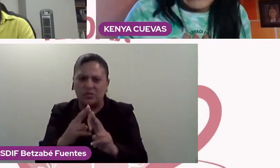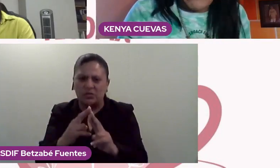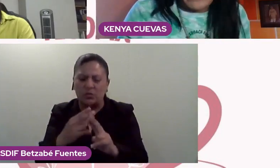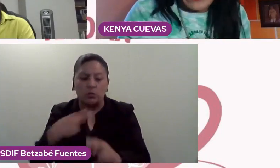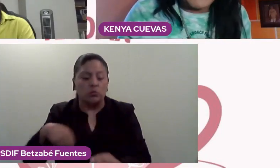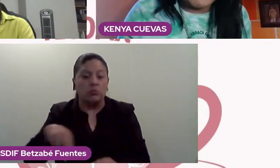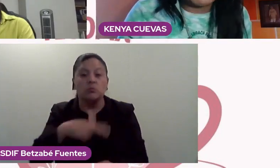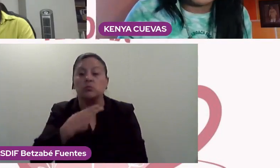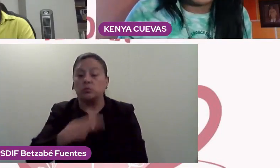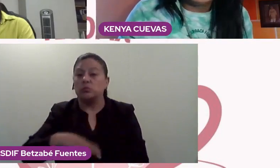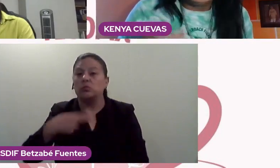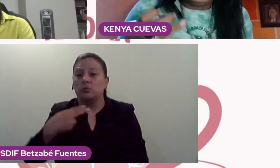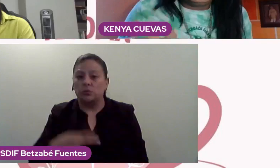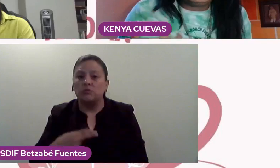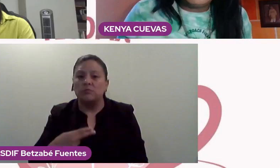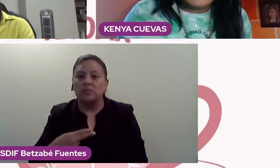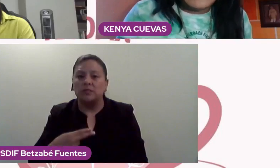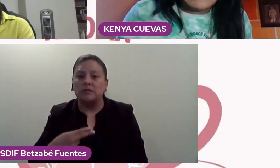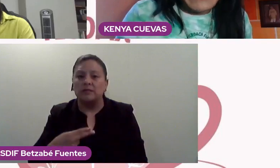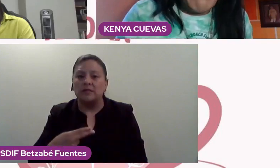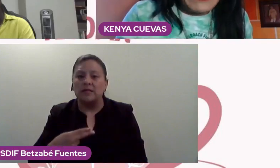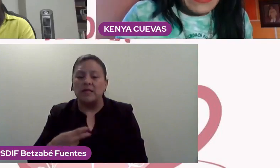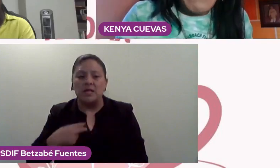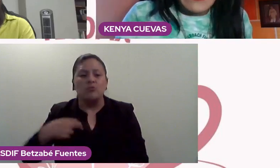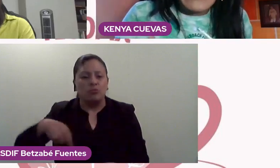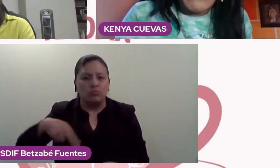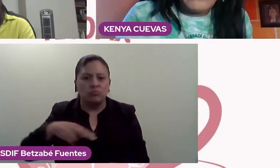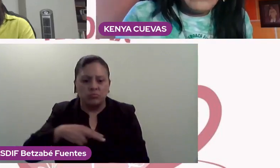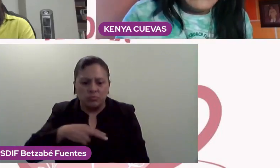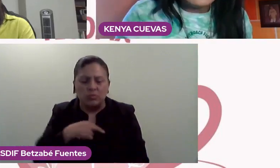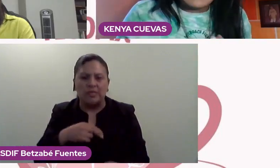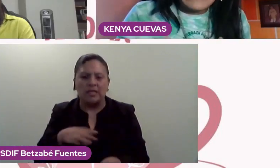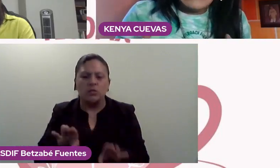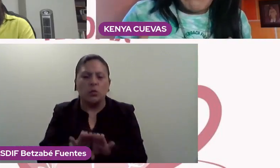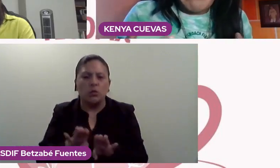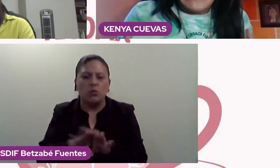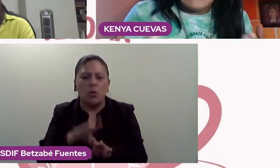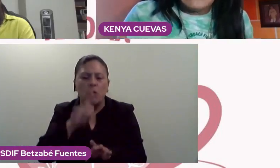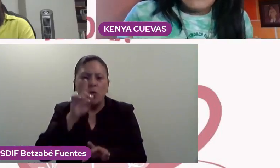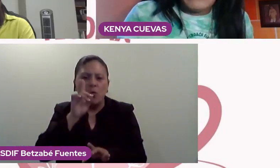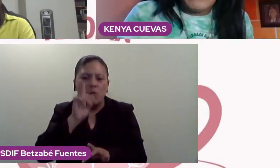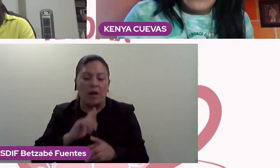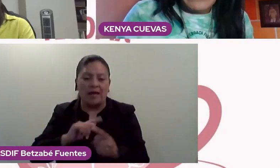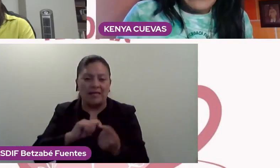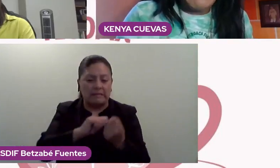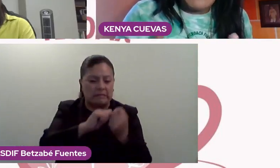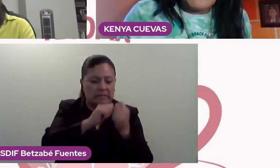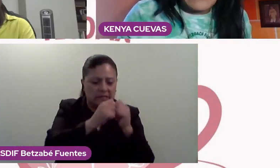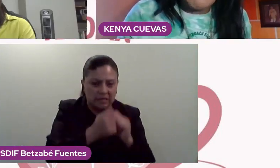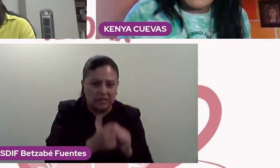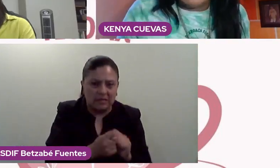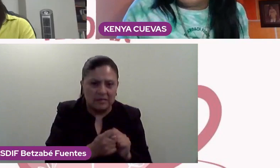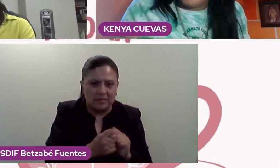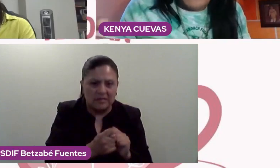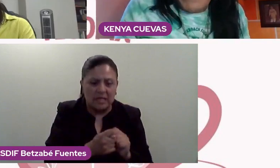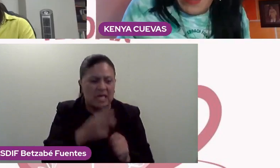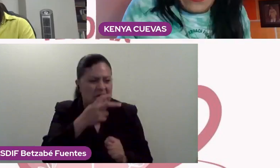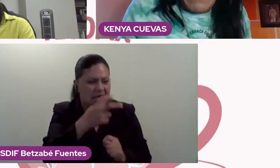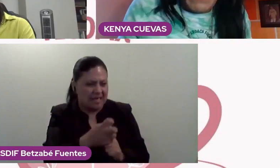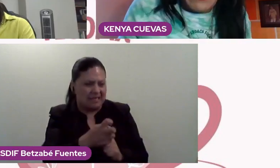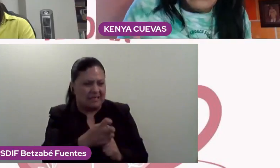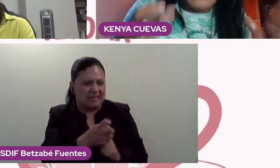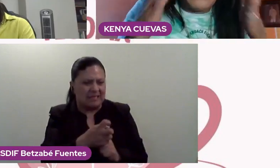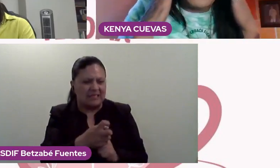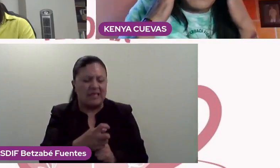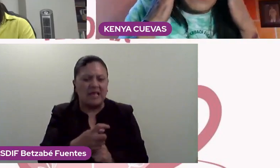nos identificábamos, y entonces empezar a hablar de un transfeminicidio era una palabra nueva en